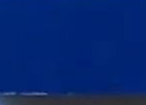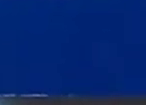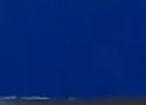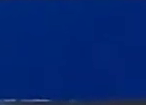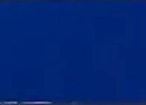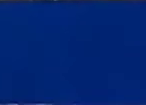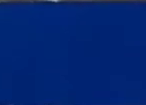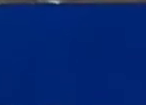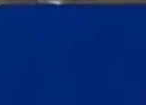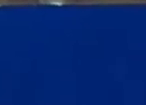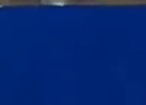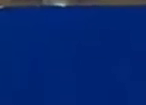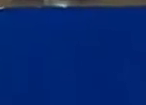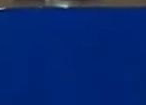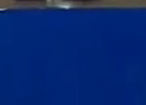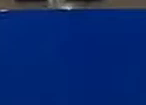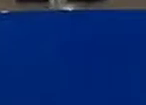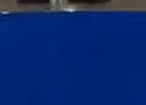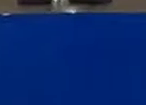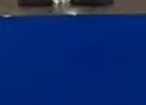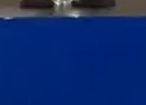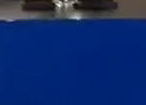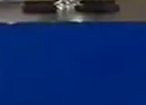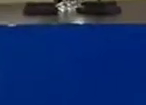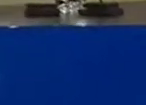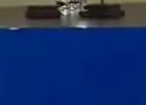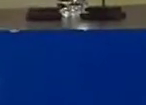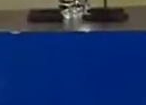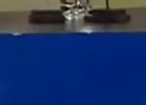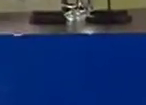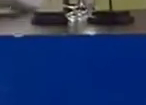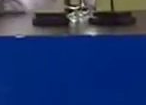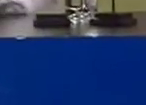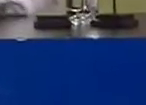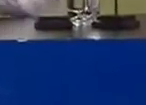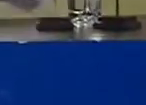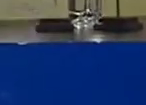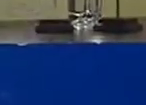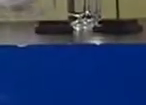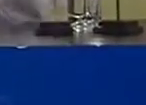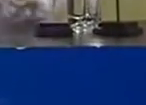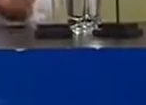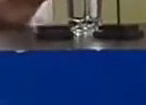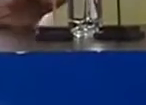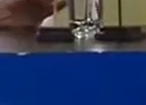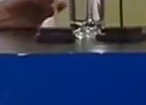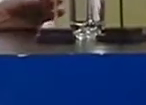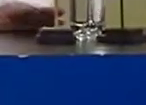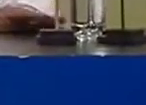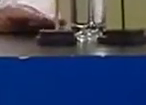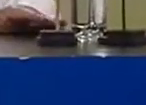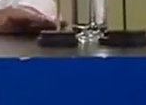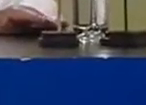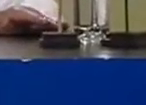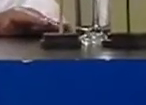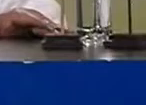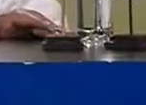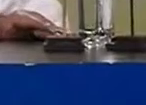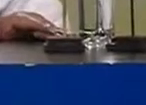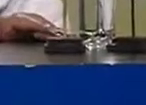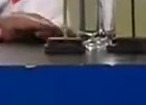las hojitas secas arrastradas por el viento como Los barrancos que se van sin despedirse